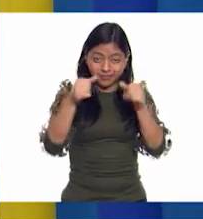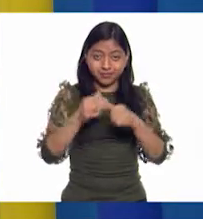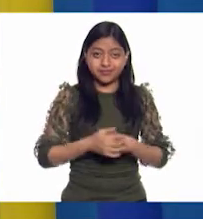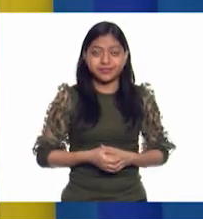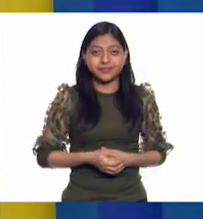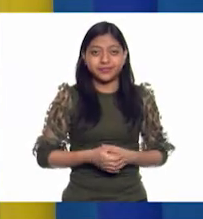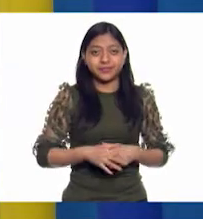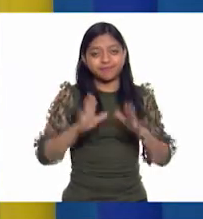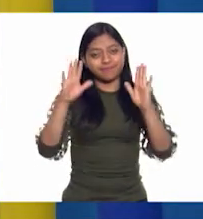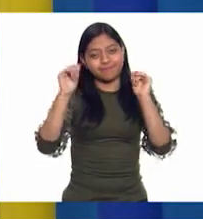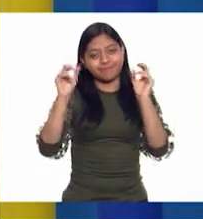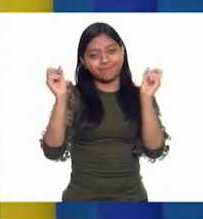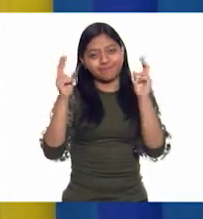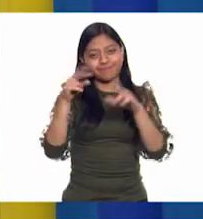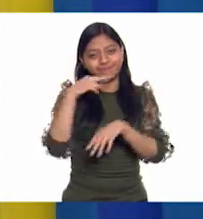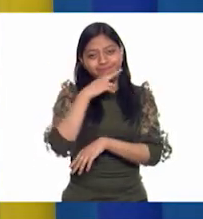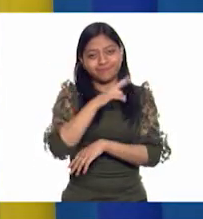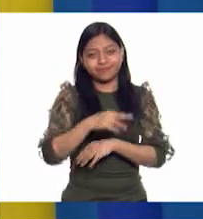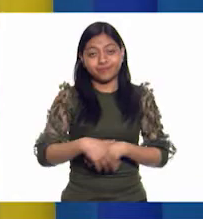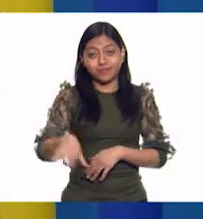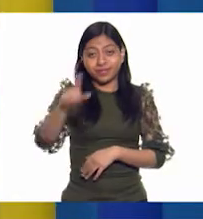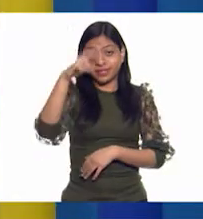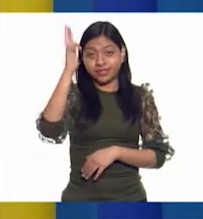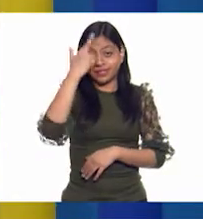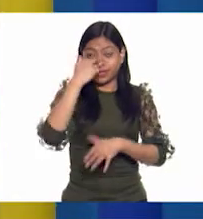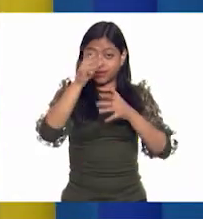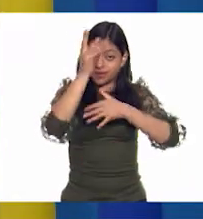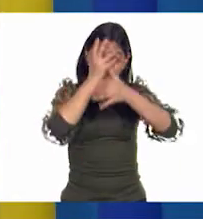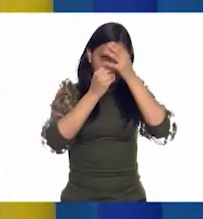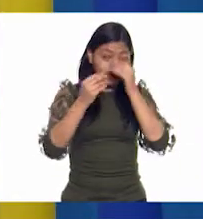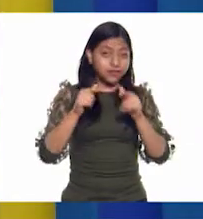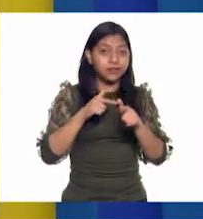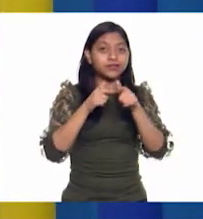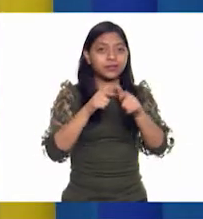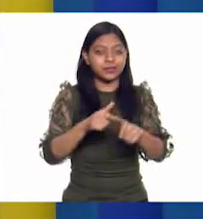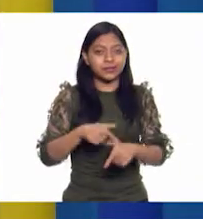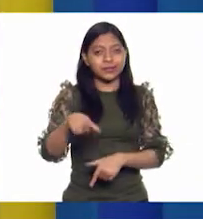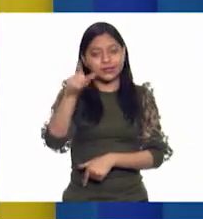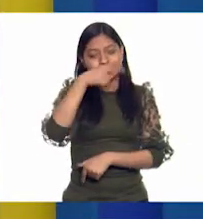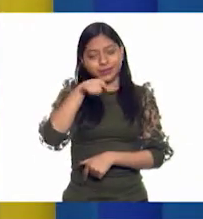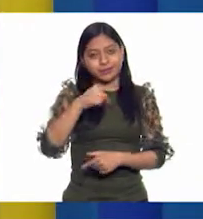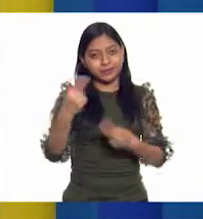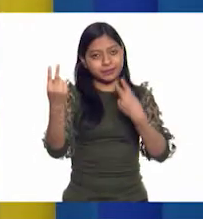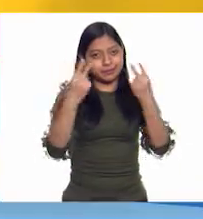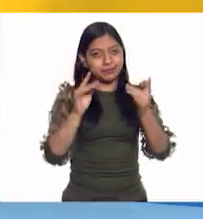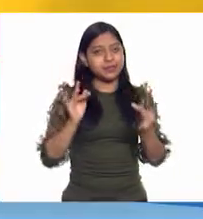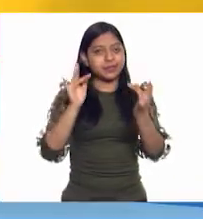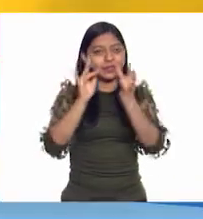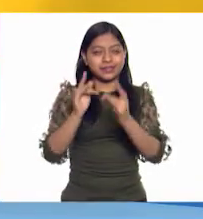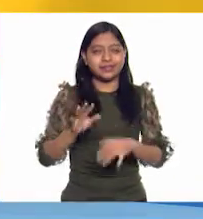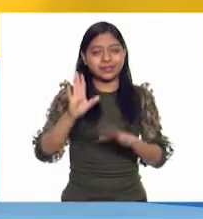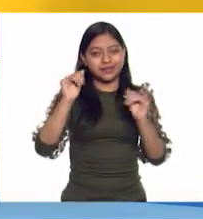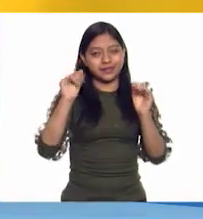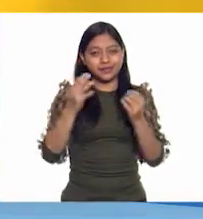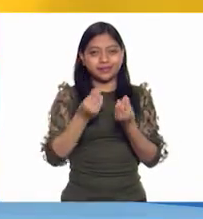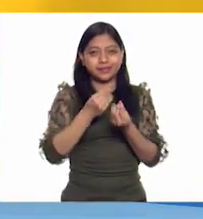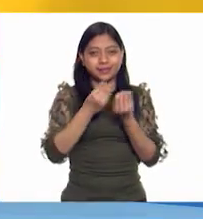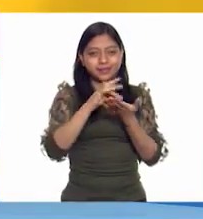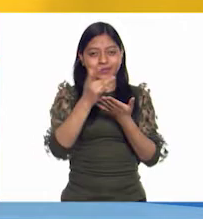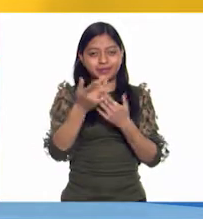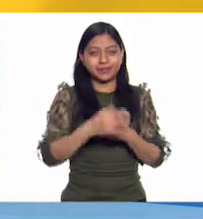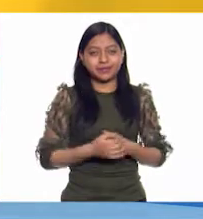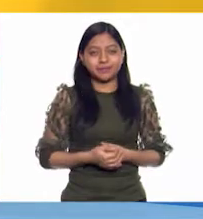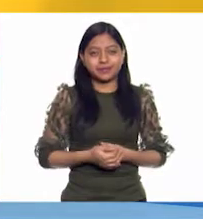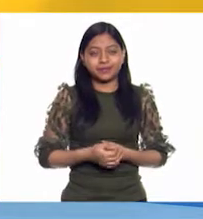Niños y niñas, hasta pronto. Y recuerden que para seguir aprendiendo en casa, seguimos en contacto. Muchas gracias, María. Muchas